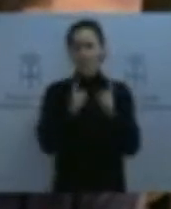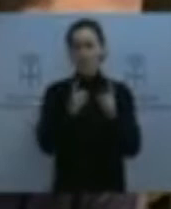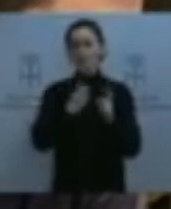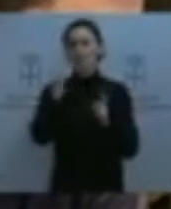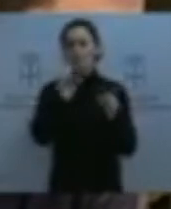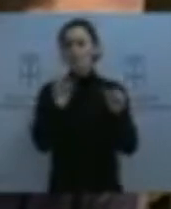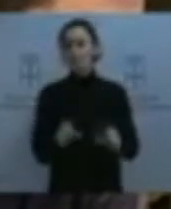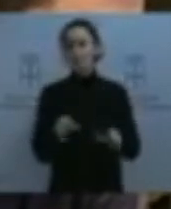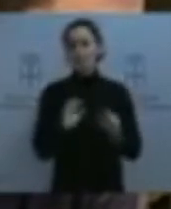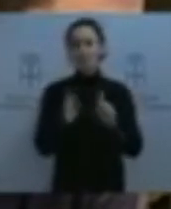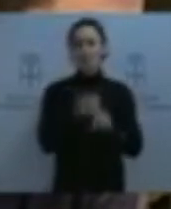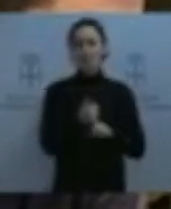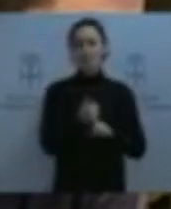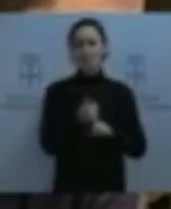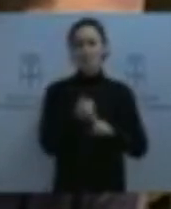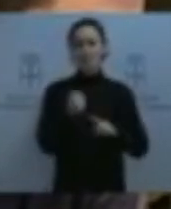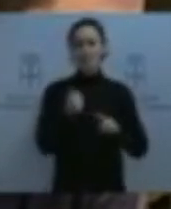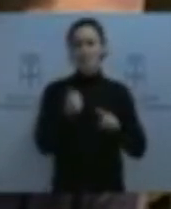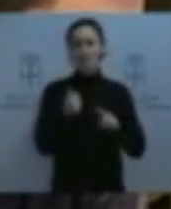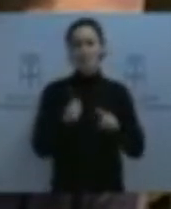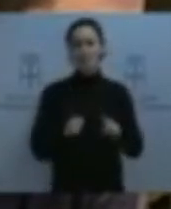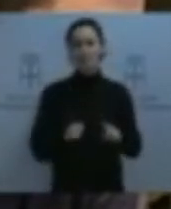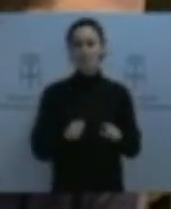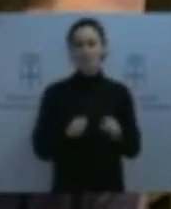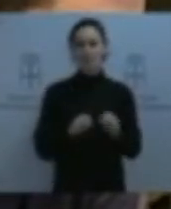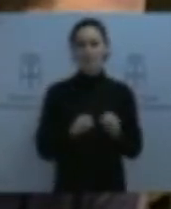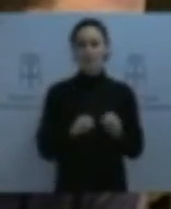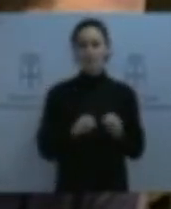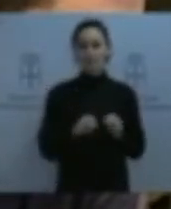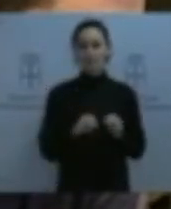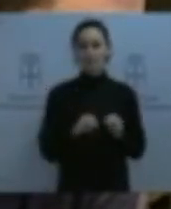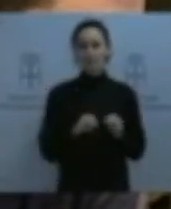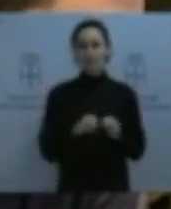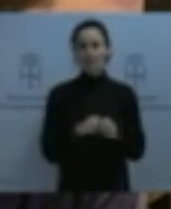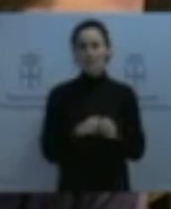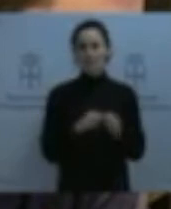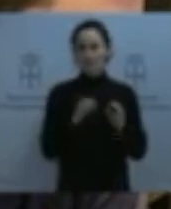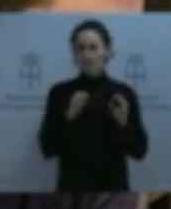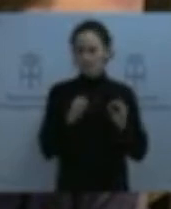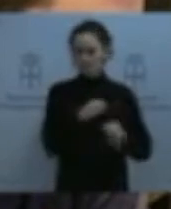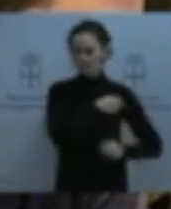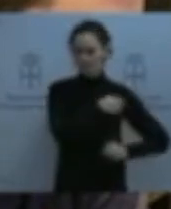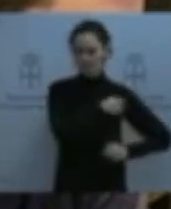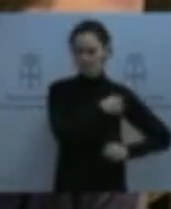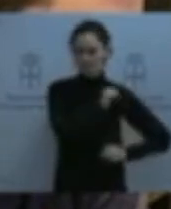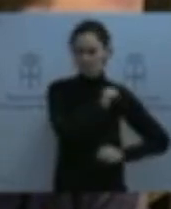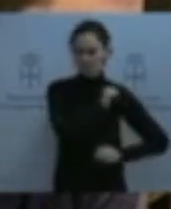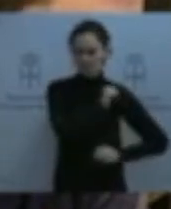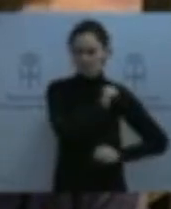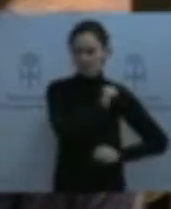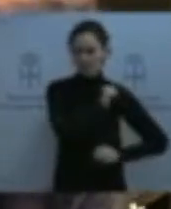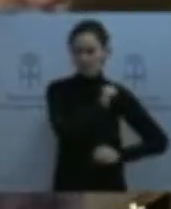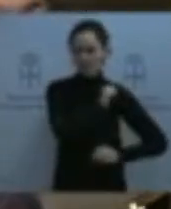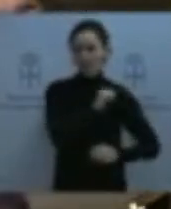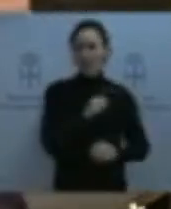medios, que hoy volvemos a insistir y que esperamos que tenga bien responder de una vez por todas. El año